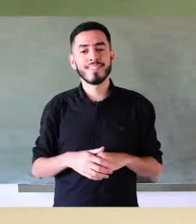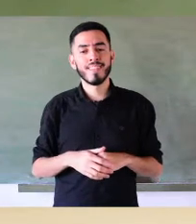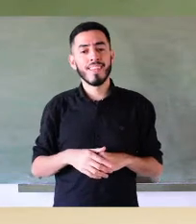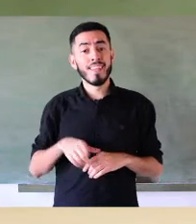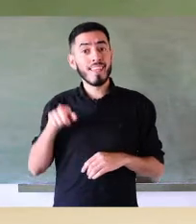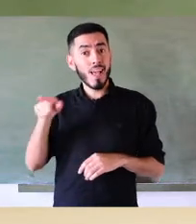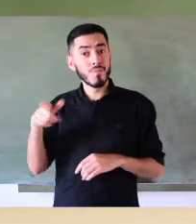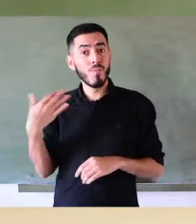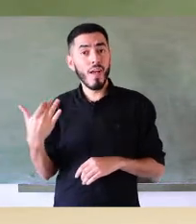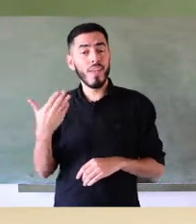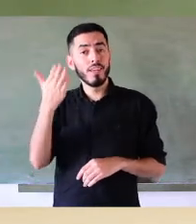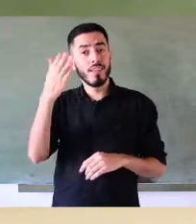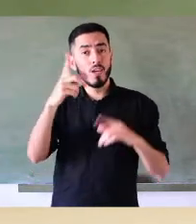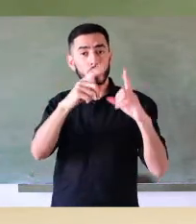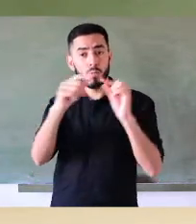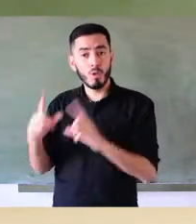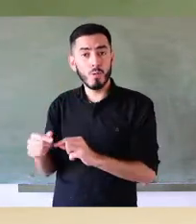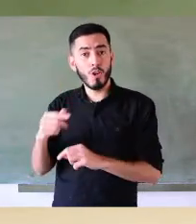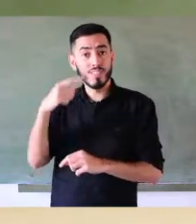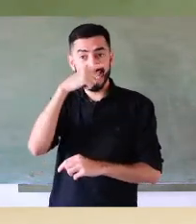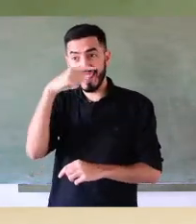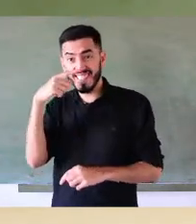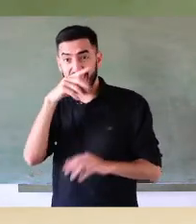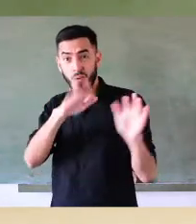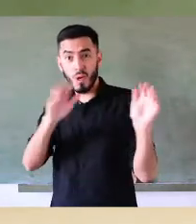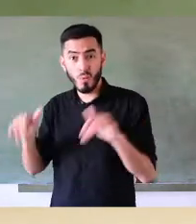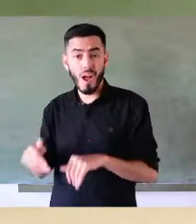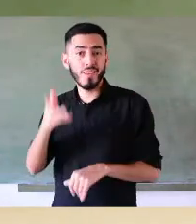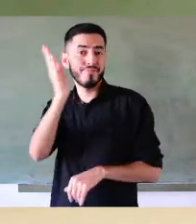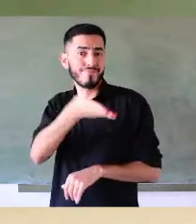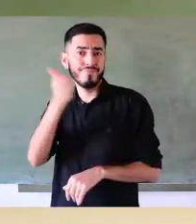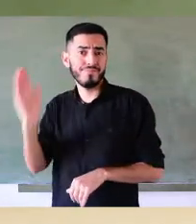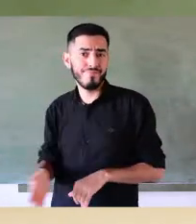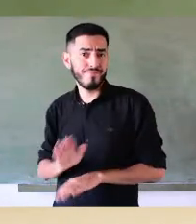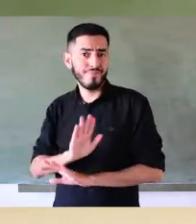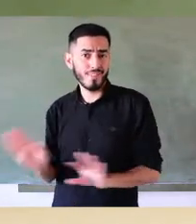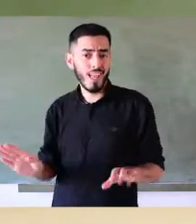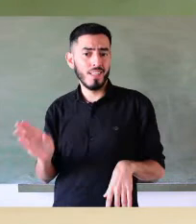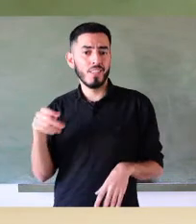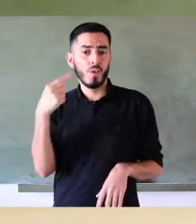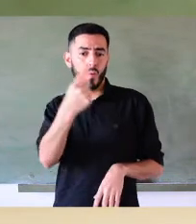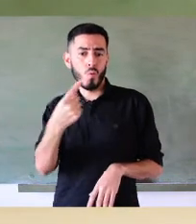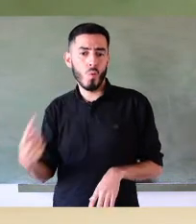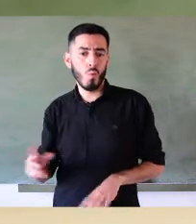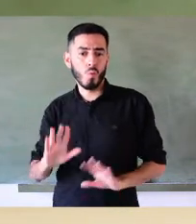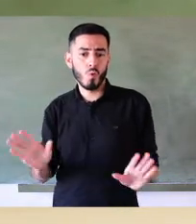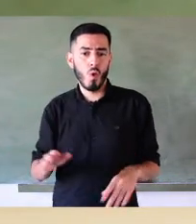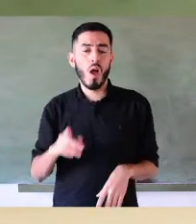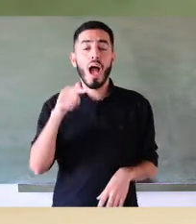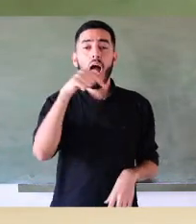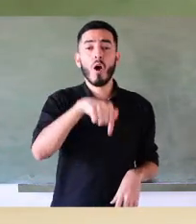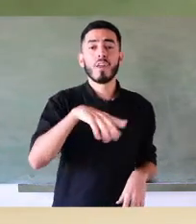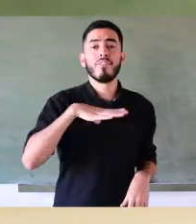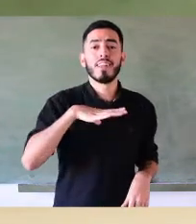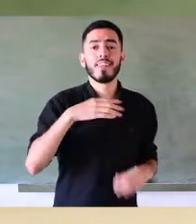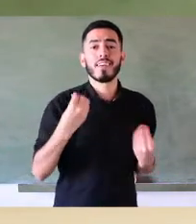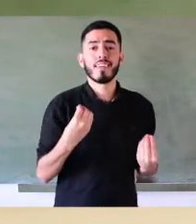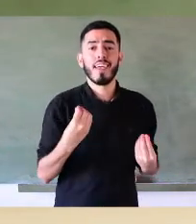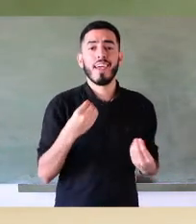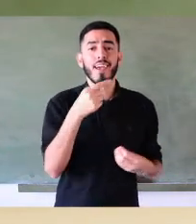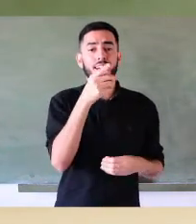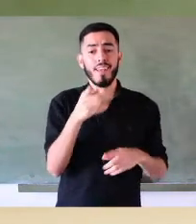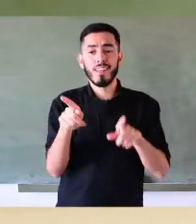simplificar ambos 7. Ahora, nos quedaría pasar solamente